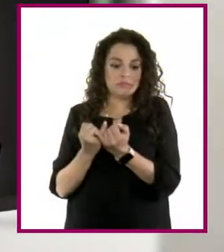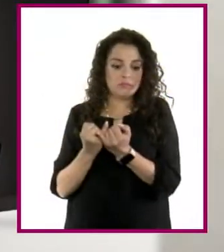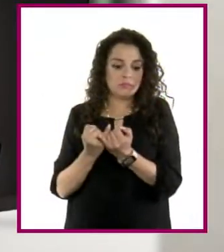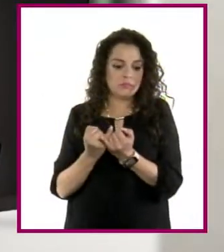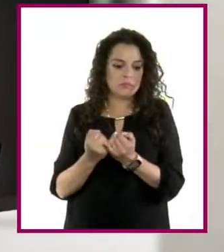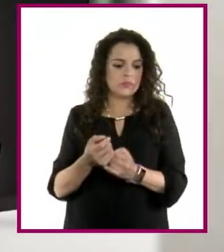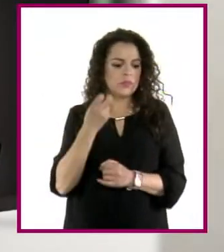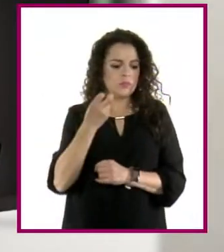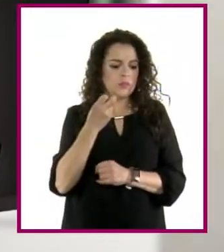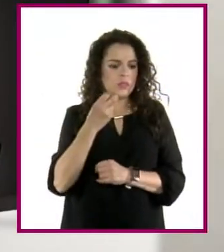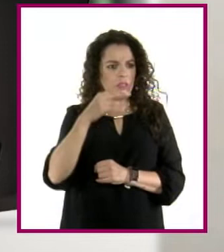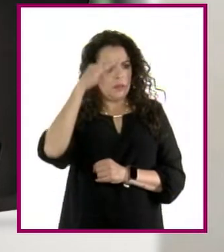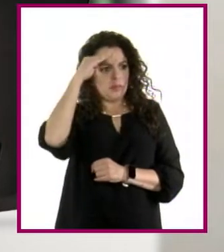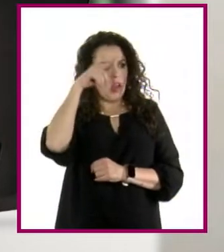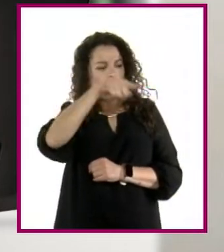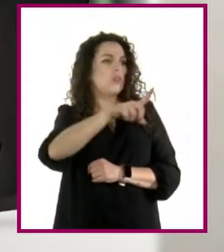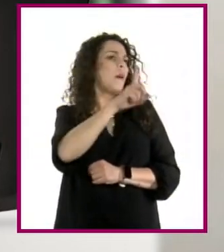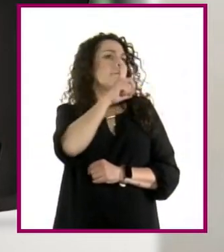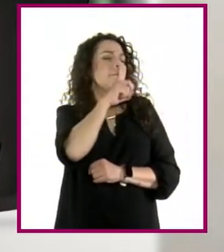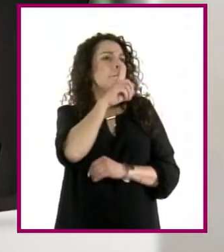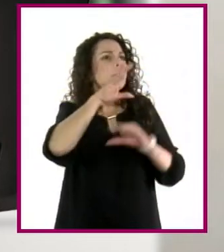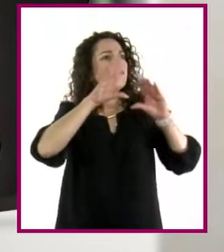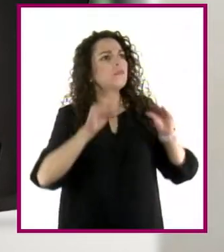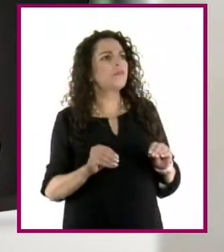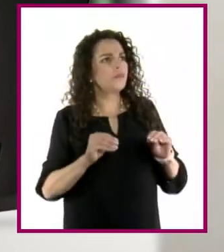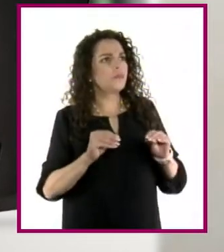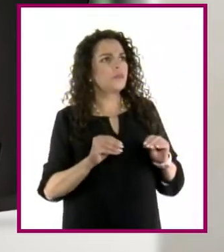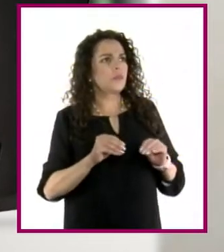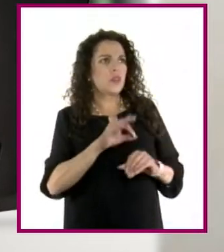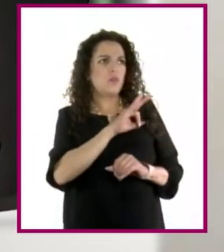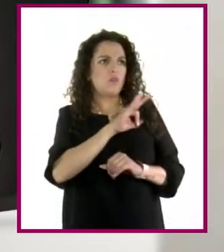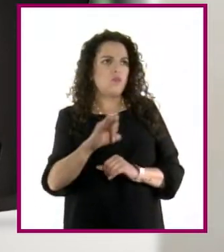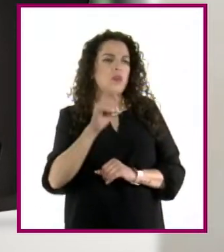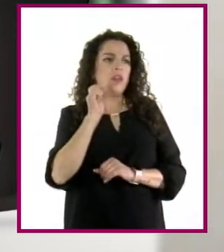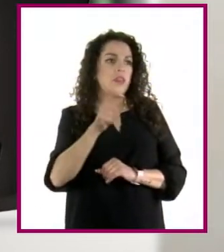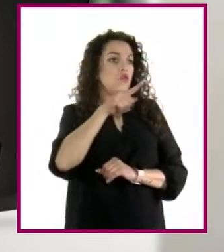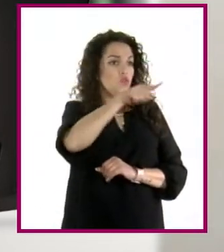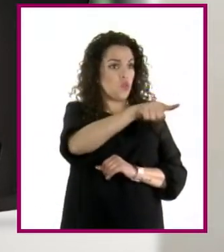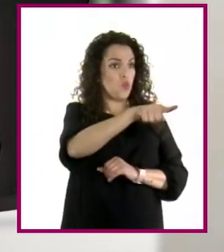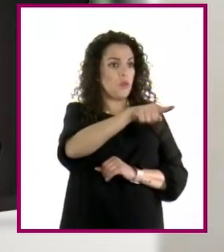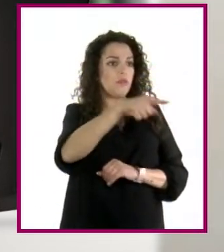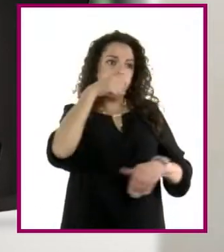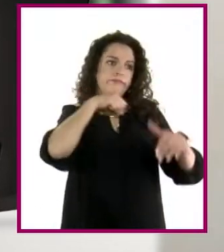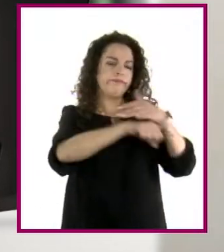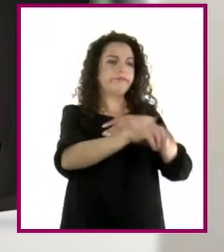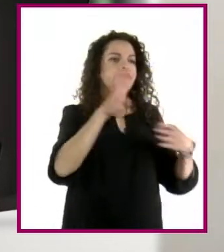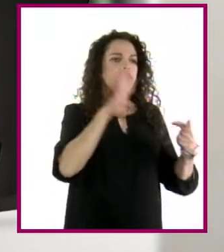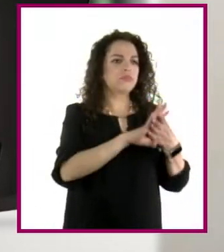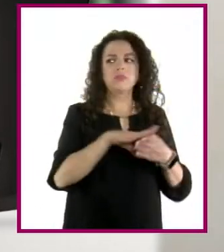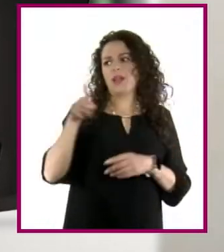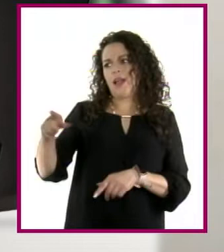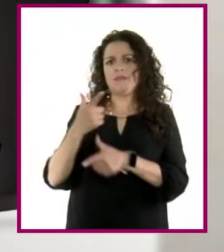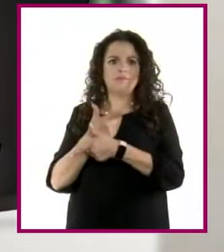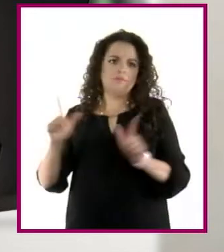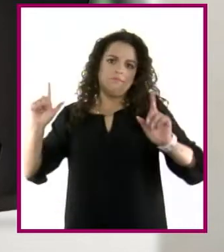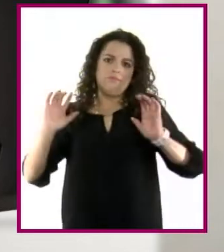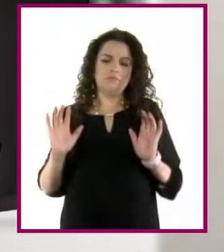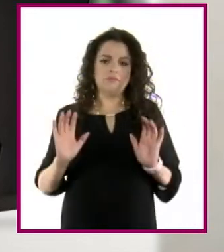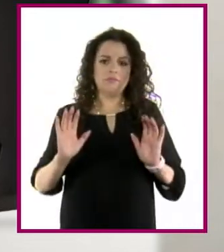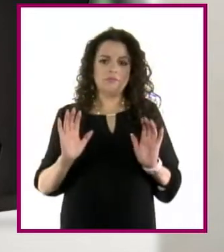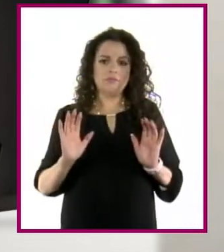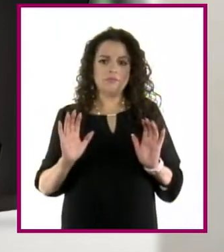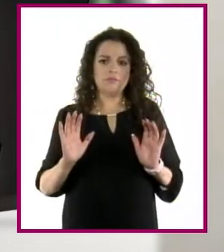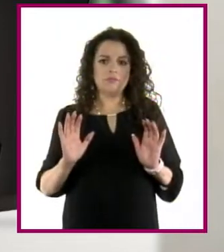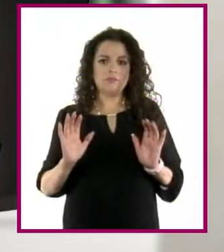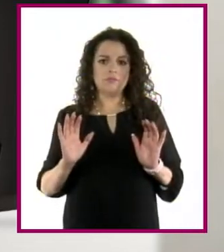habría de esperar que te quedes en silencio, dejando abierta la posibilidad de que tú te vayas a la cárcel y ella salga tan campante?